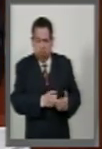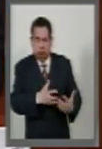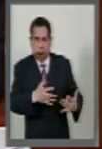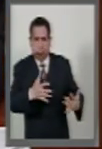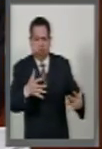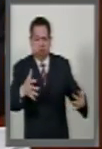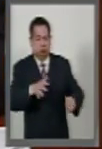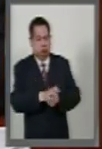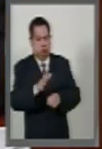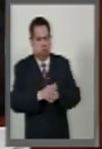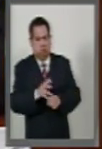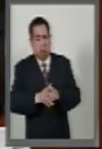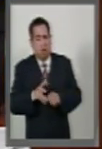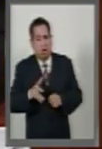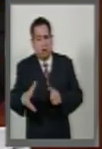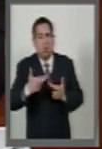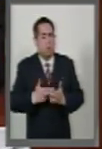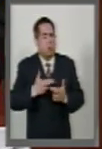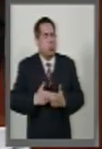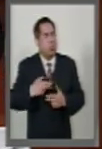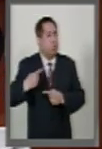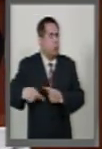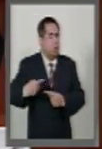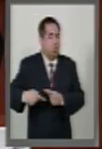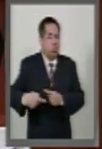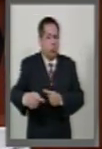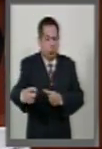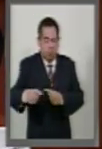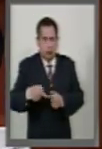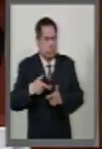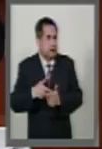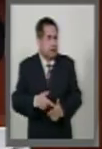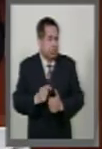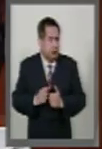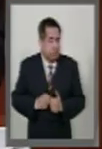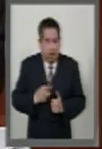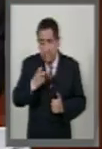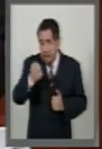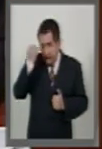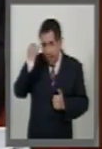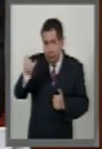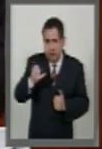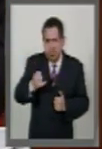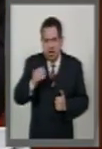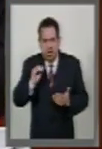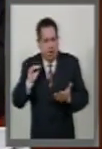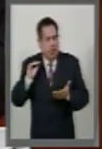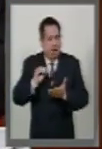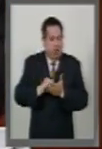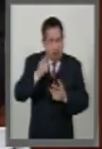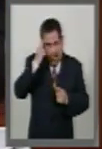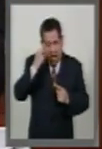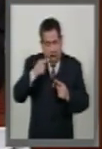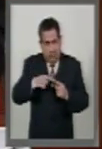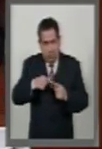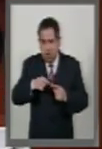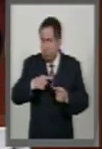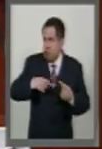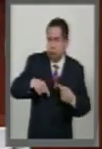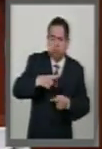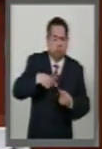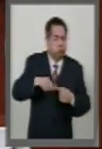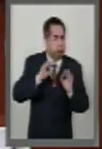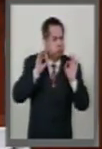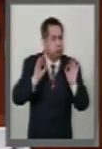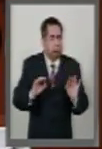sustentabilidad de nuestros recursos pesqueros. Bajo este sistema se establece un círculo virtuoso, ya que